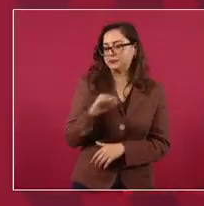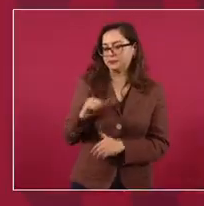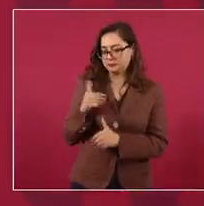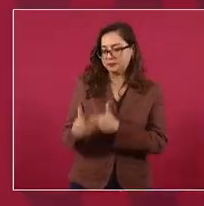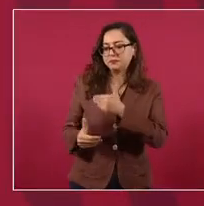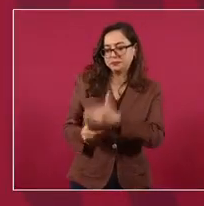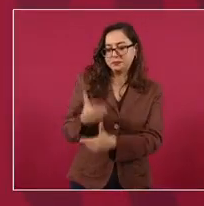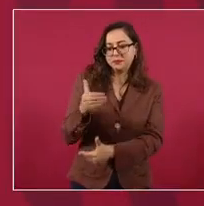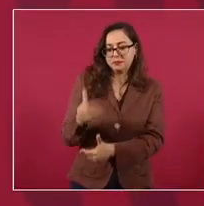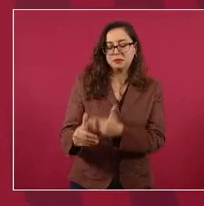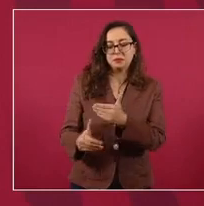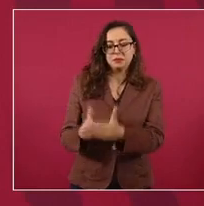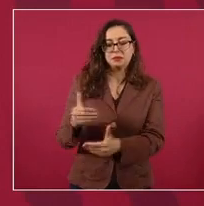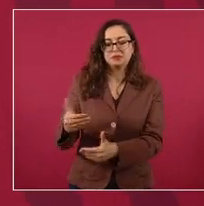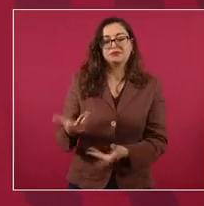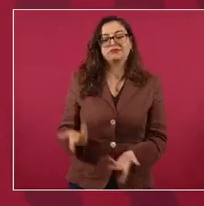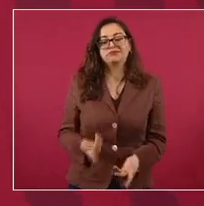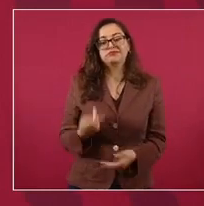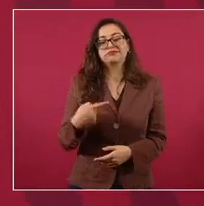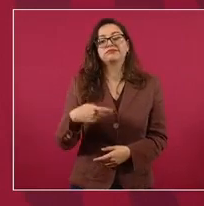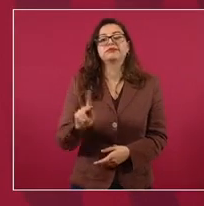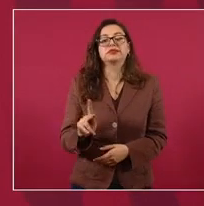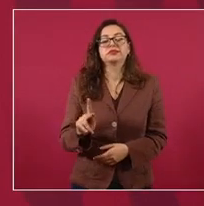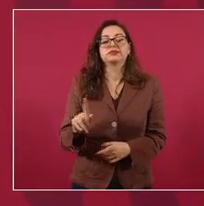pero le ganaron